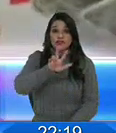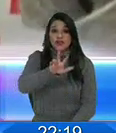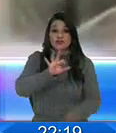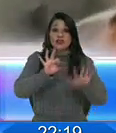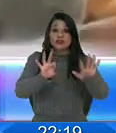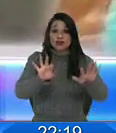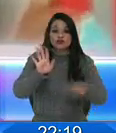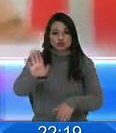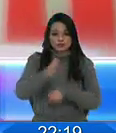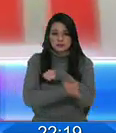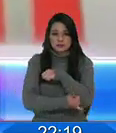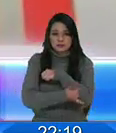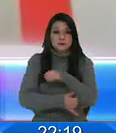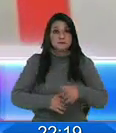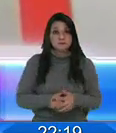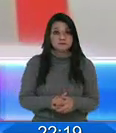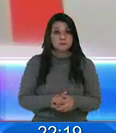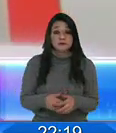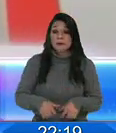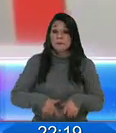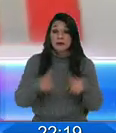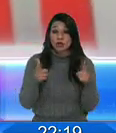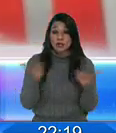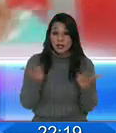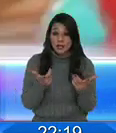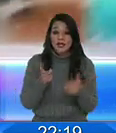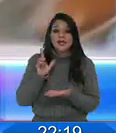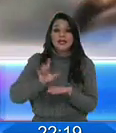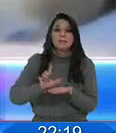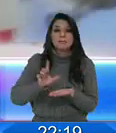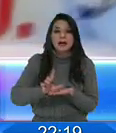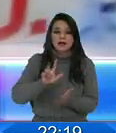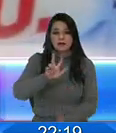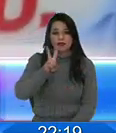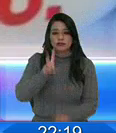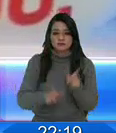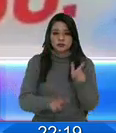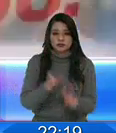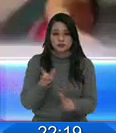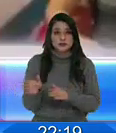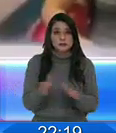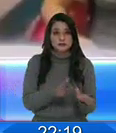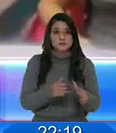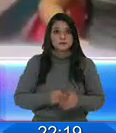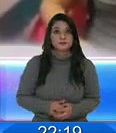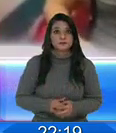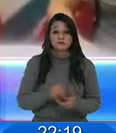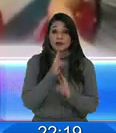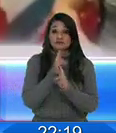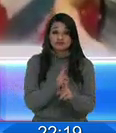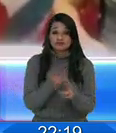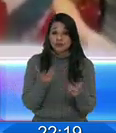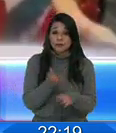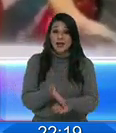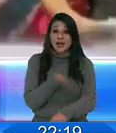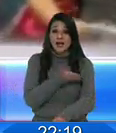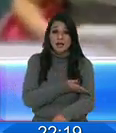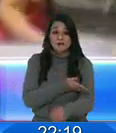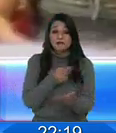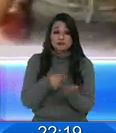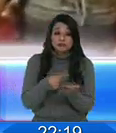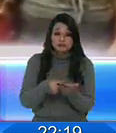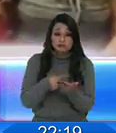país. La mayoría de ellos se ubican en Lima, con 32 pacientes. Los resultados se obtuvieron tras analizar